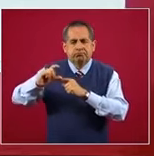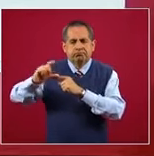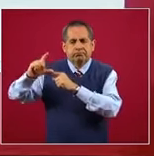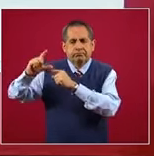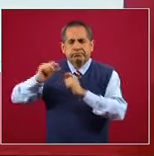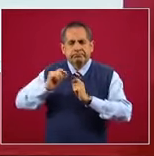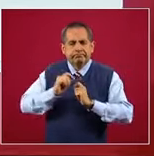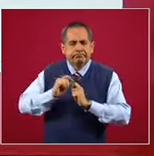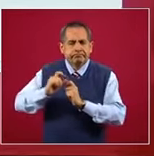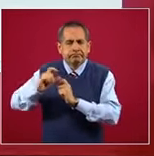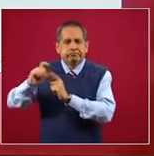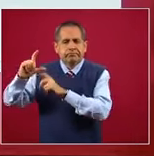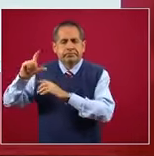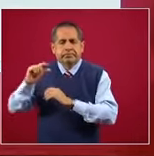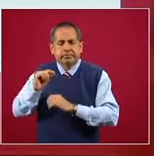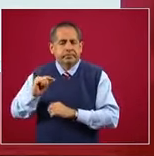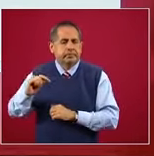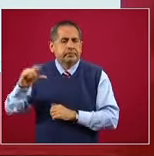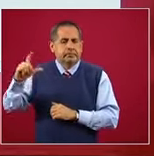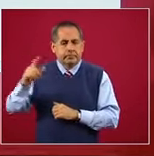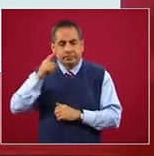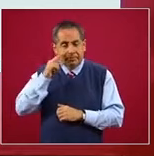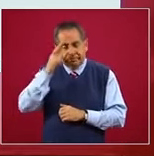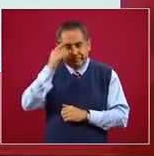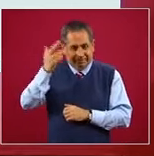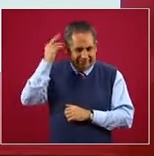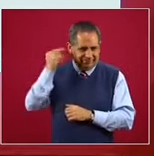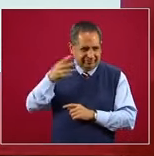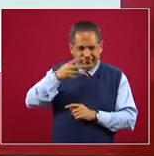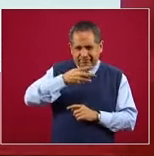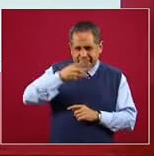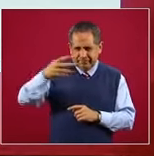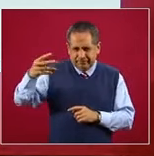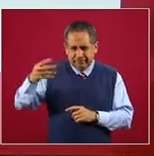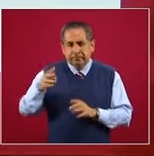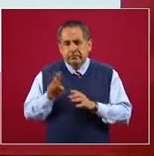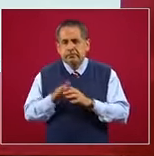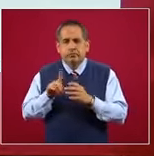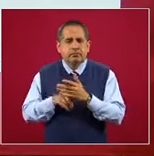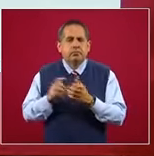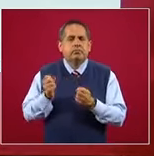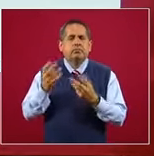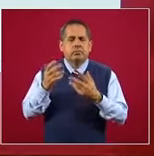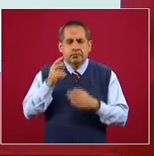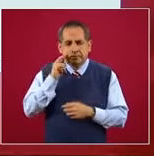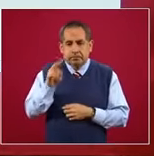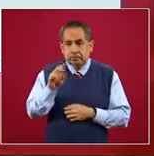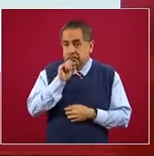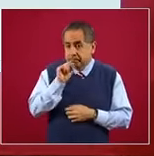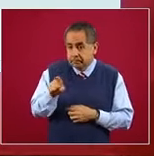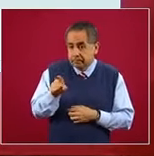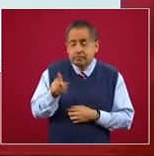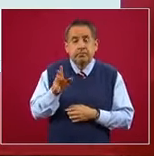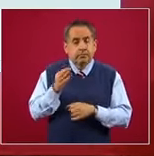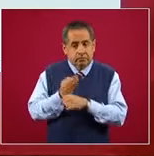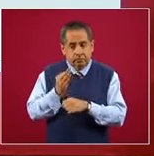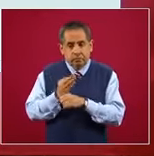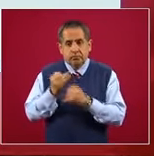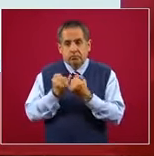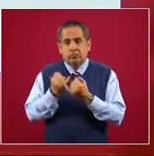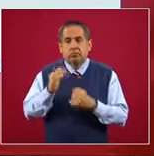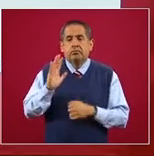que lo que habíamos estado viendo en otras gráficas en relación a los descensos en las últimas semanas, también lo vemos